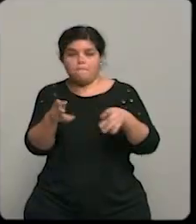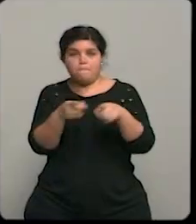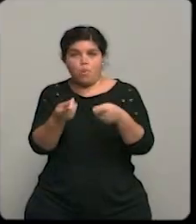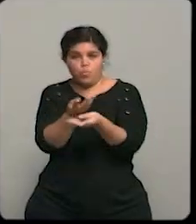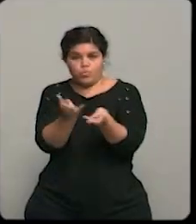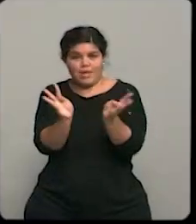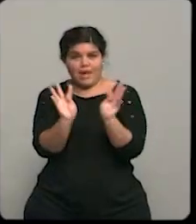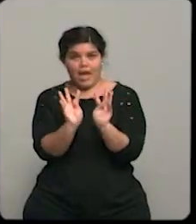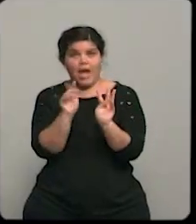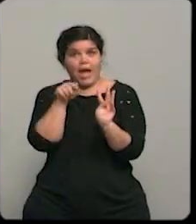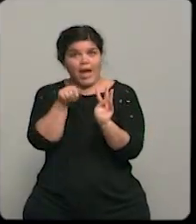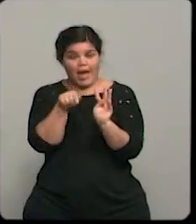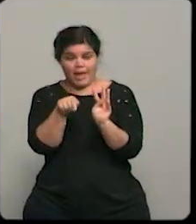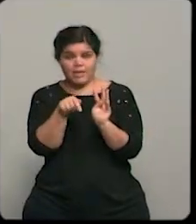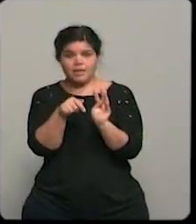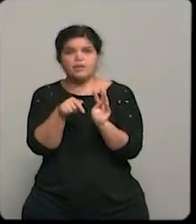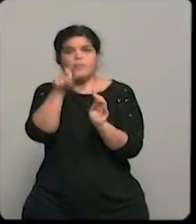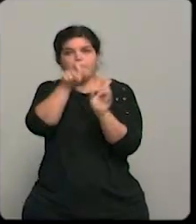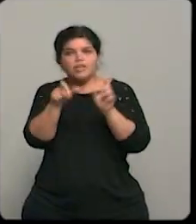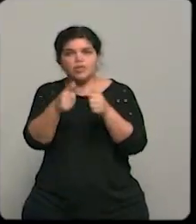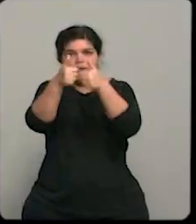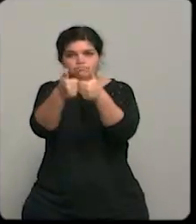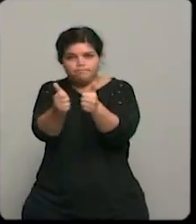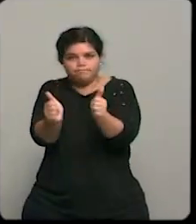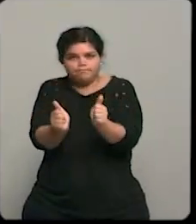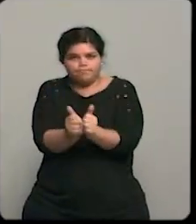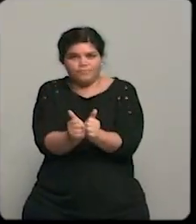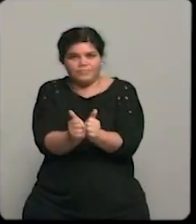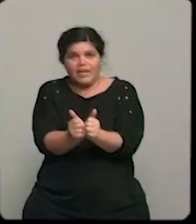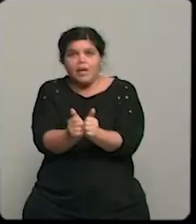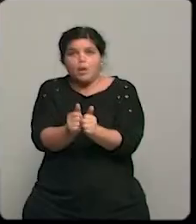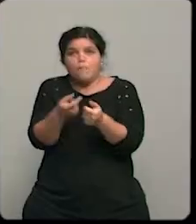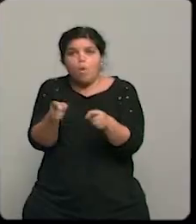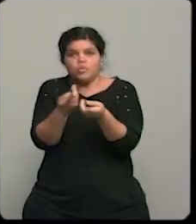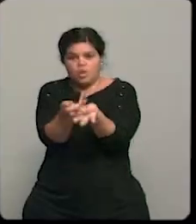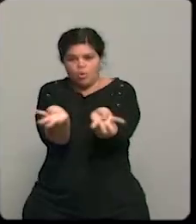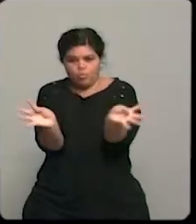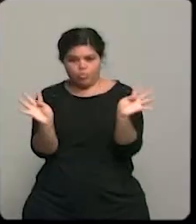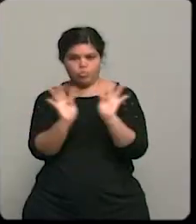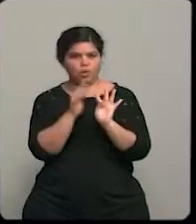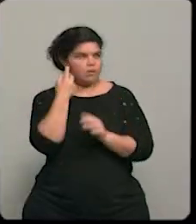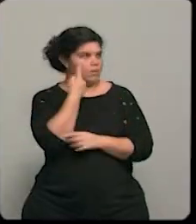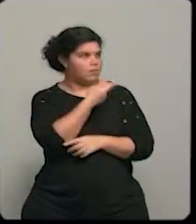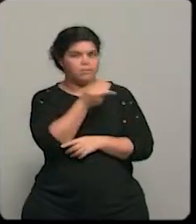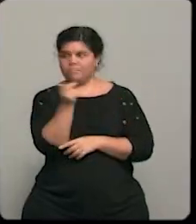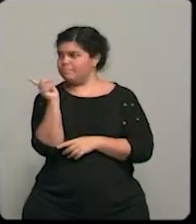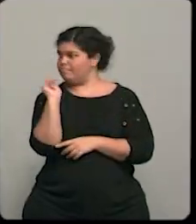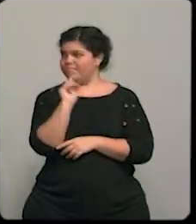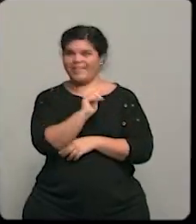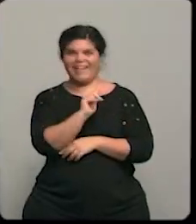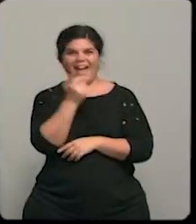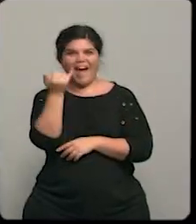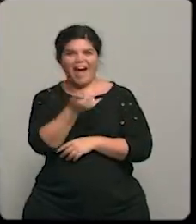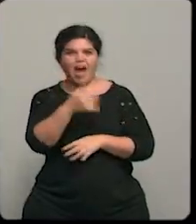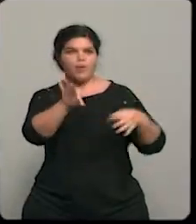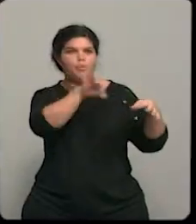orquesta en un círculo, entonces es maravilloso ver la reacción de la gente, de sentir que tenés el trombonista acá, el timbalista, mirar el solo del